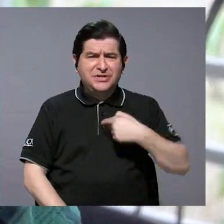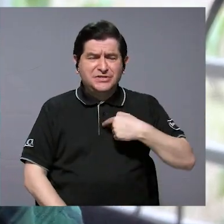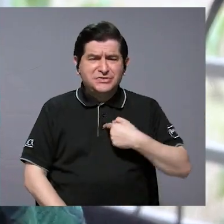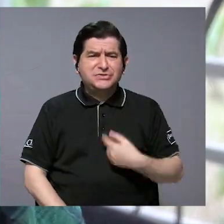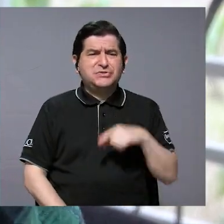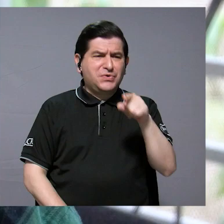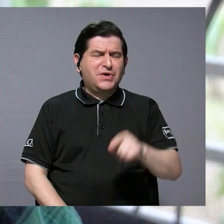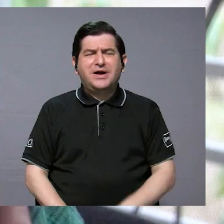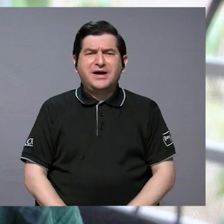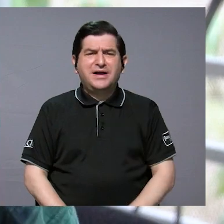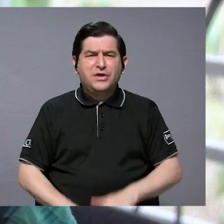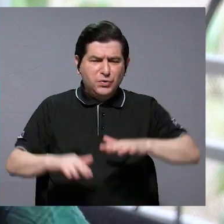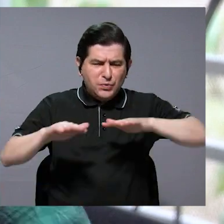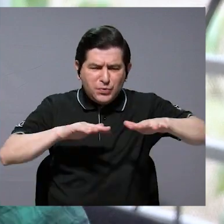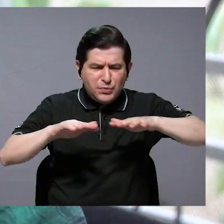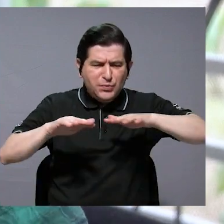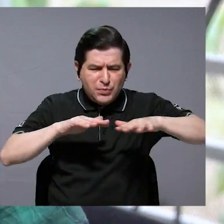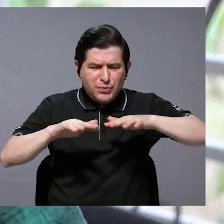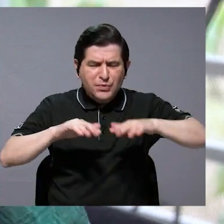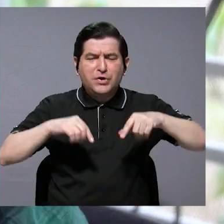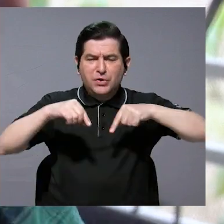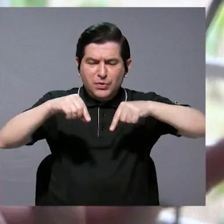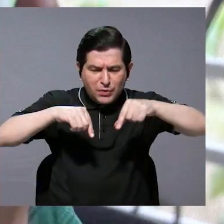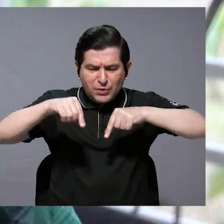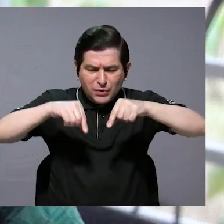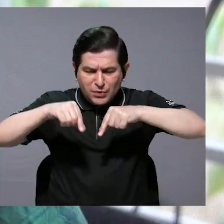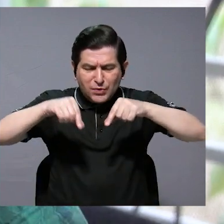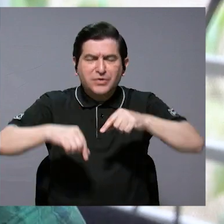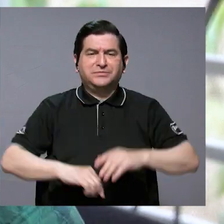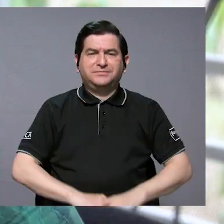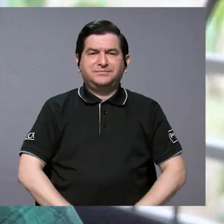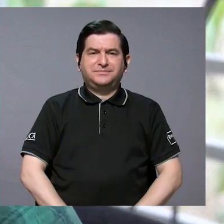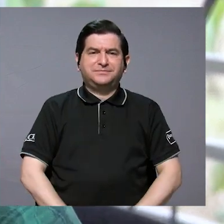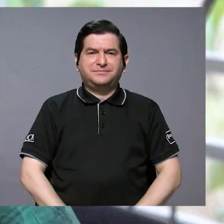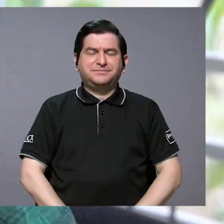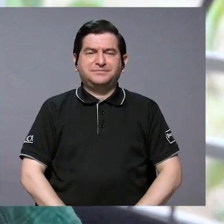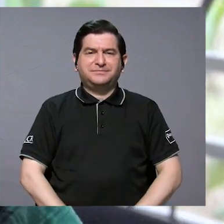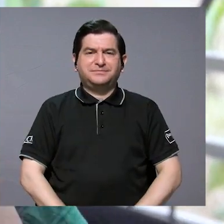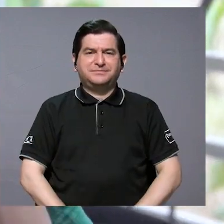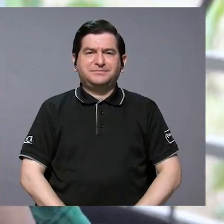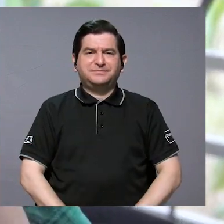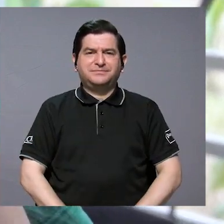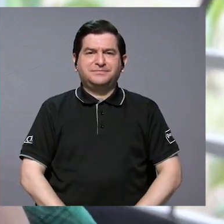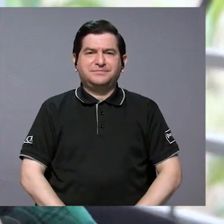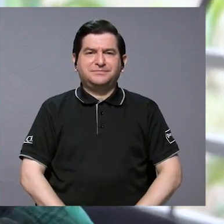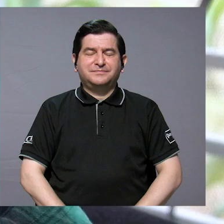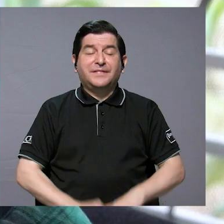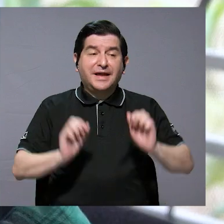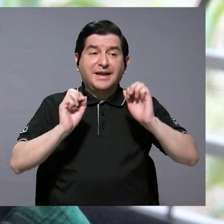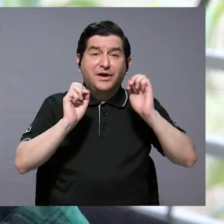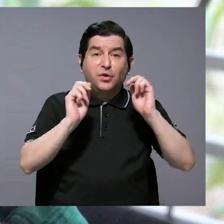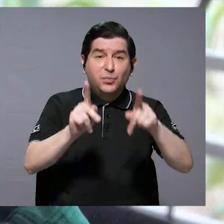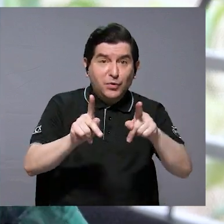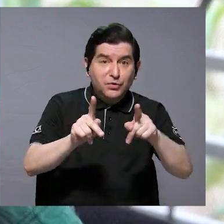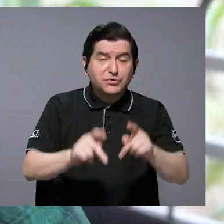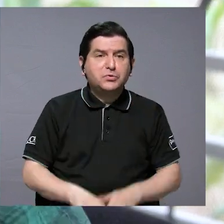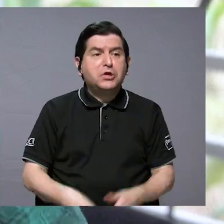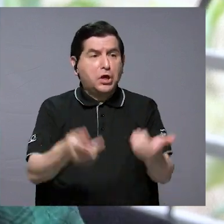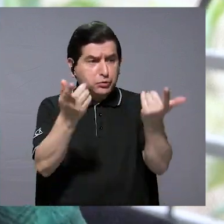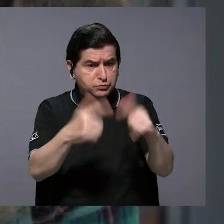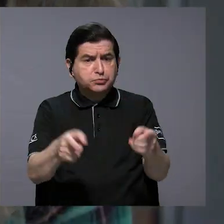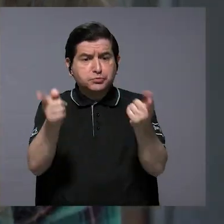de estar tocando, de mezclar, de todo. Y entonces, como el